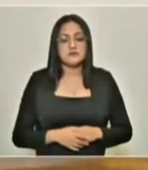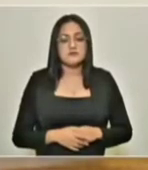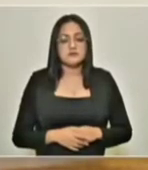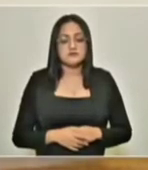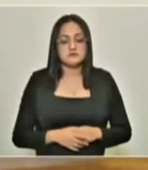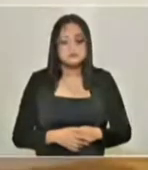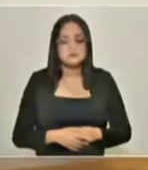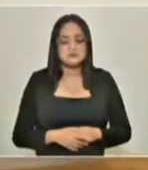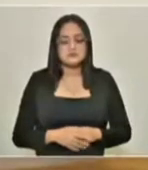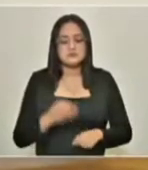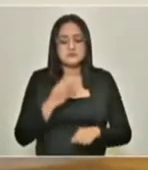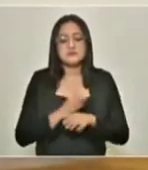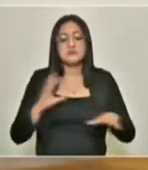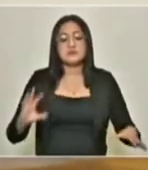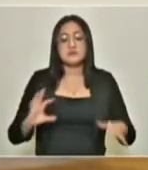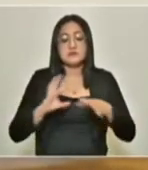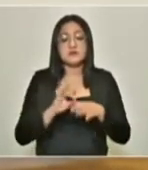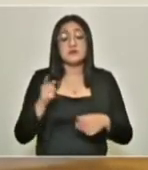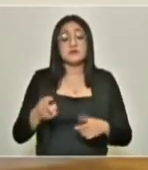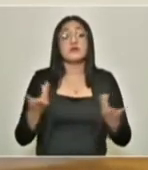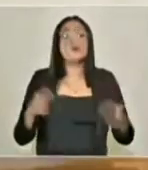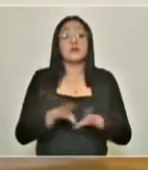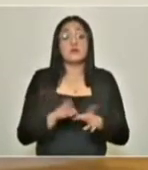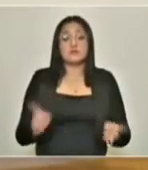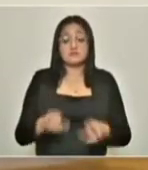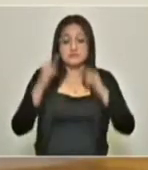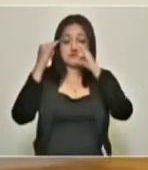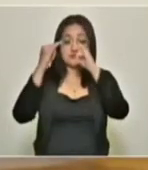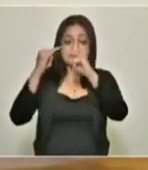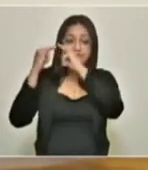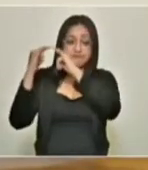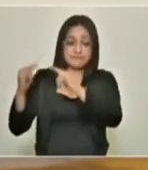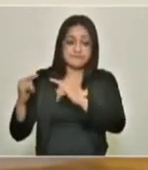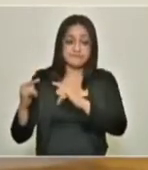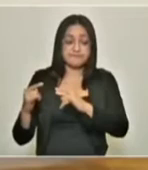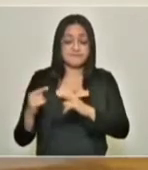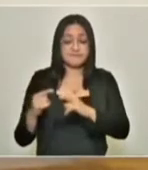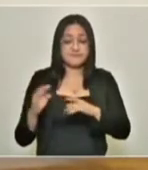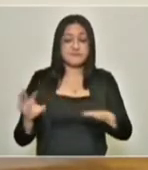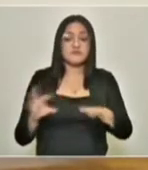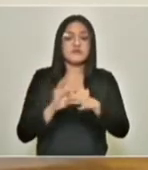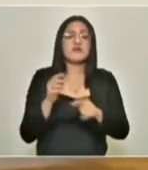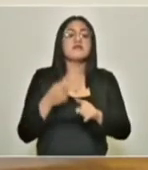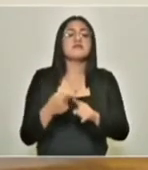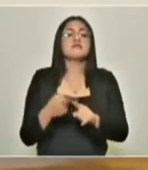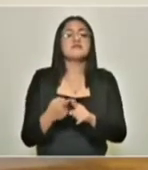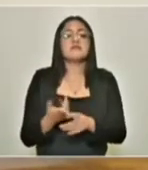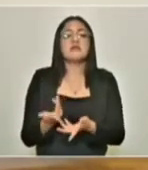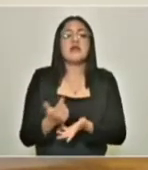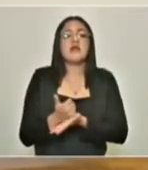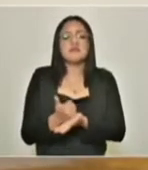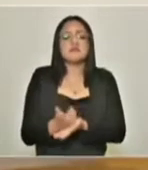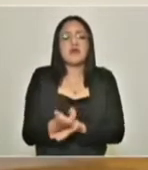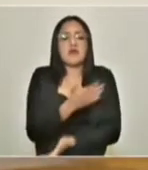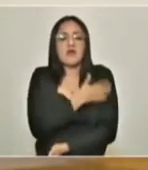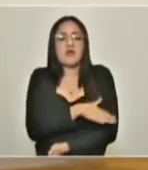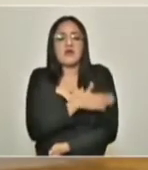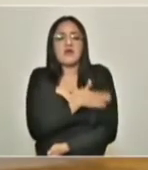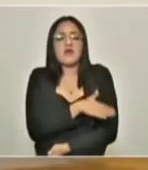El hecho es que se acompaña el comercio ambulante de solapamiento y corrupción.